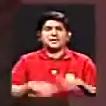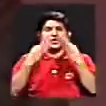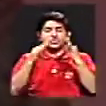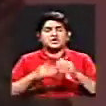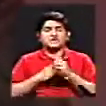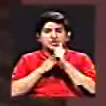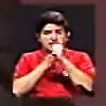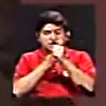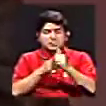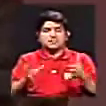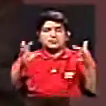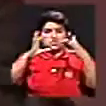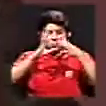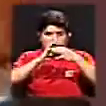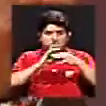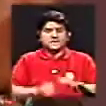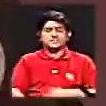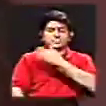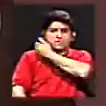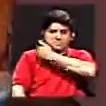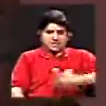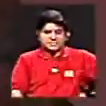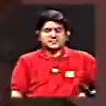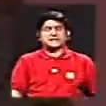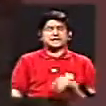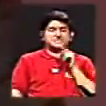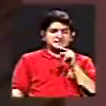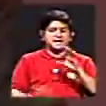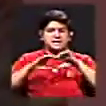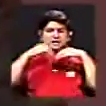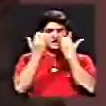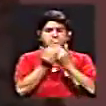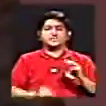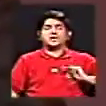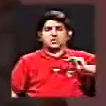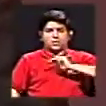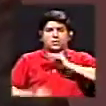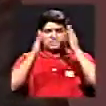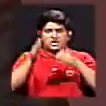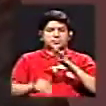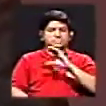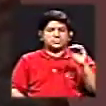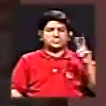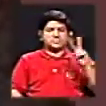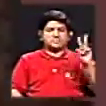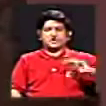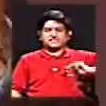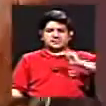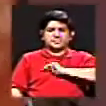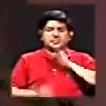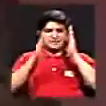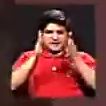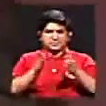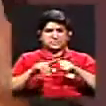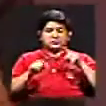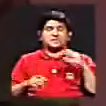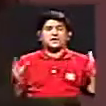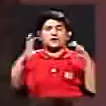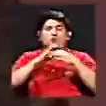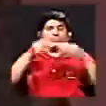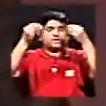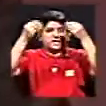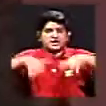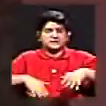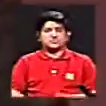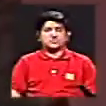la coordinación, las presidencias en los consejos del ministro del ramo y sus viceministros. La realidad es que esa coordinación se ha perdido, los consejos han